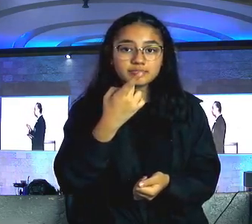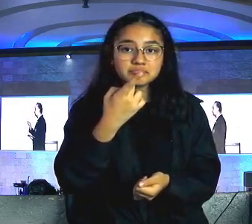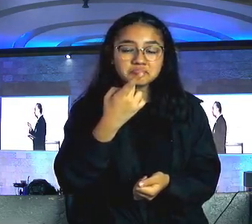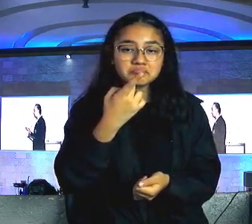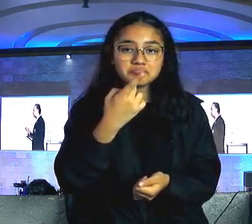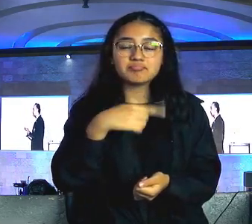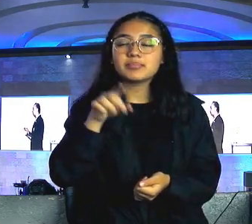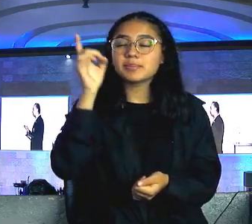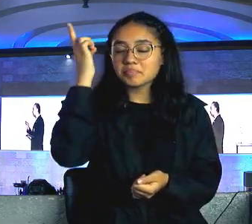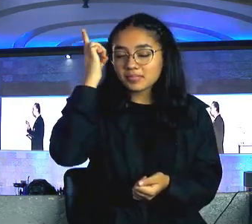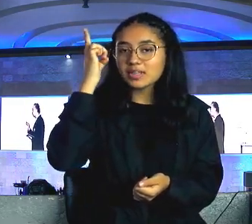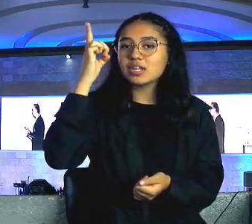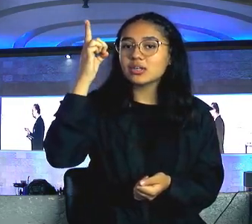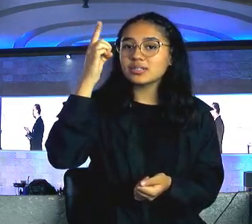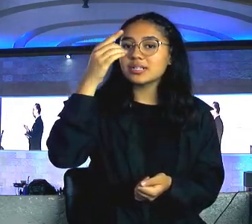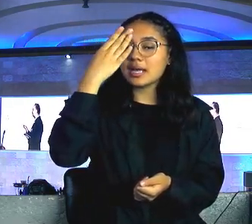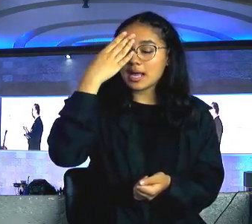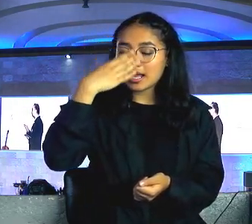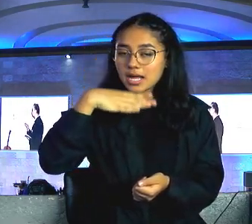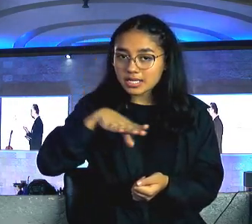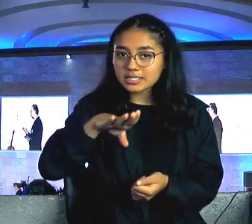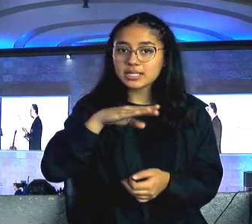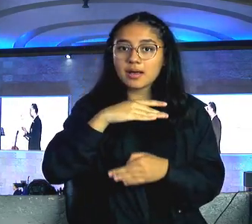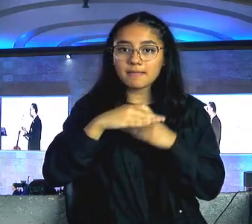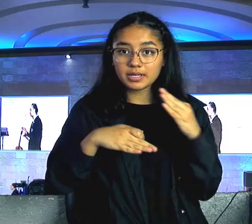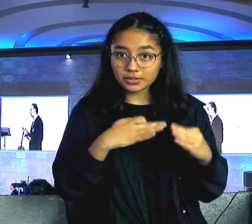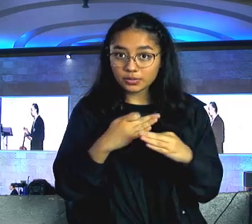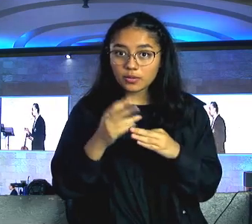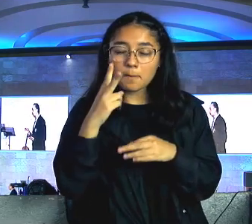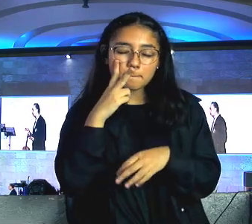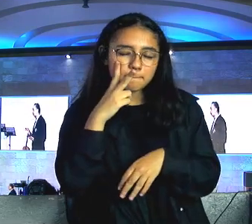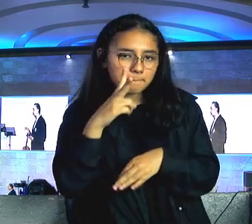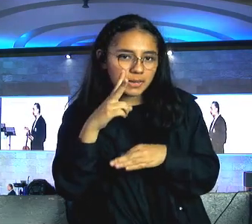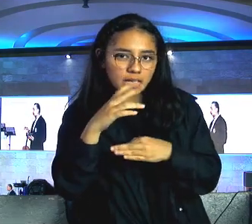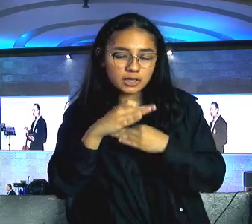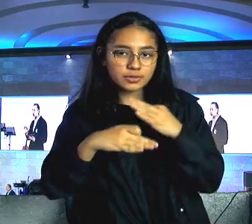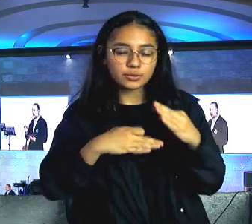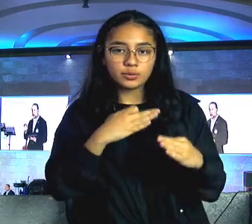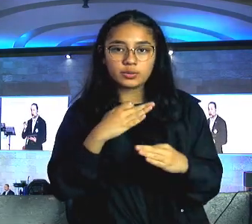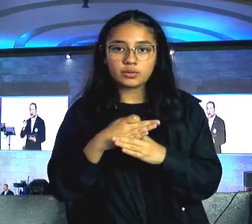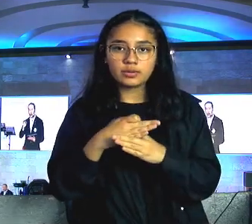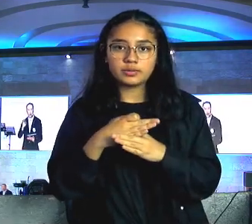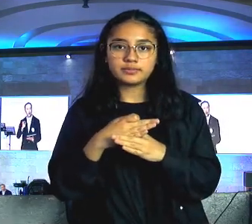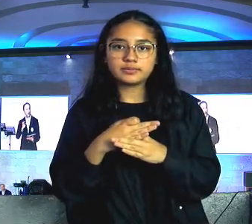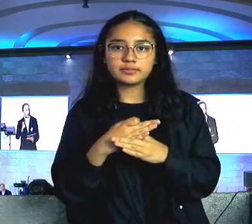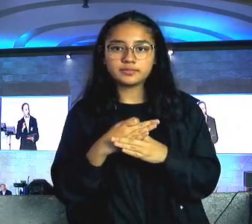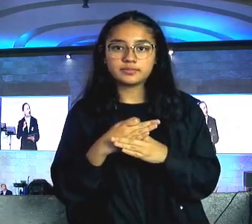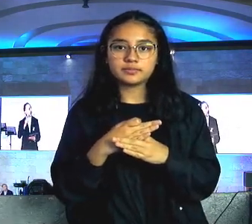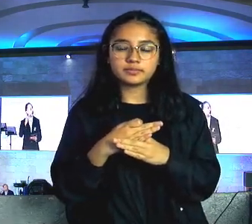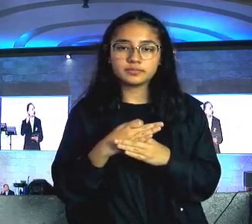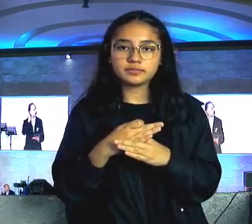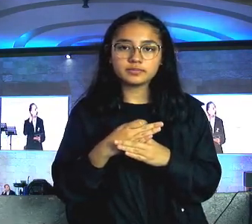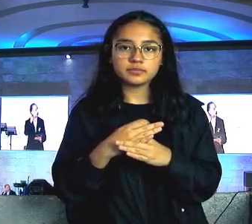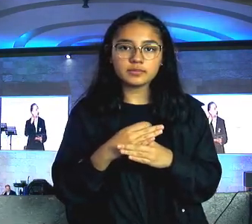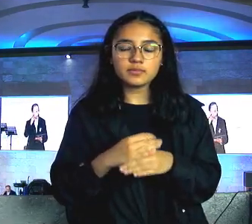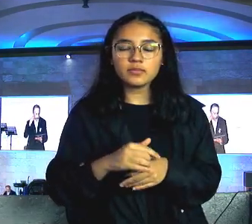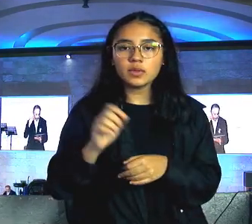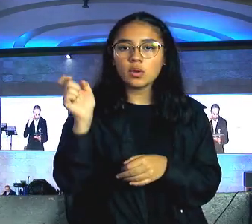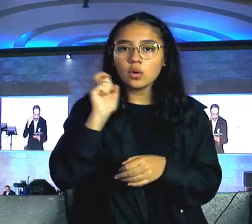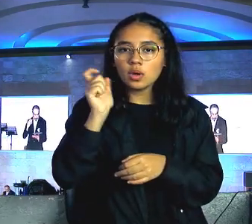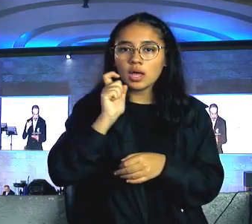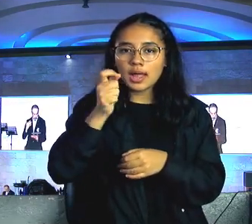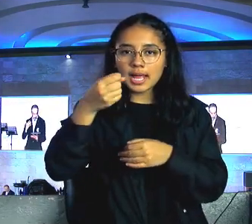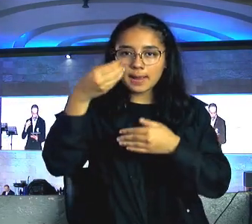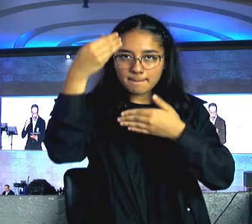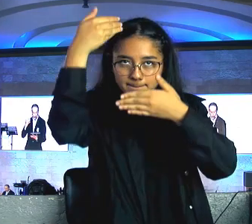absolutamente Él lo ve todo. Y como si Él introdujera una cámara a tu cerebro y puede ver